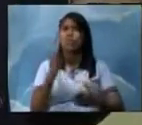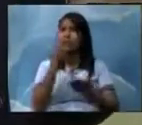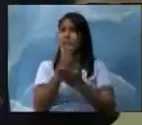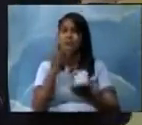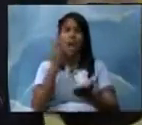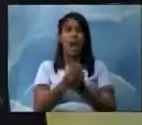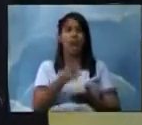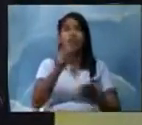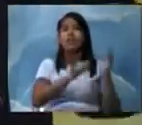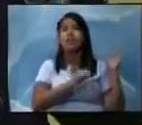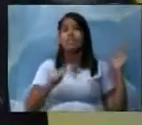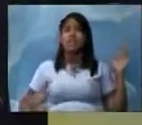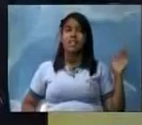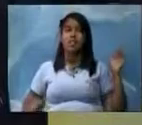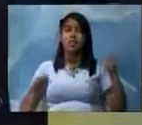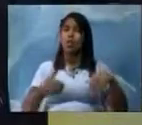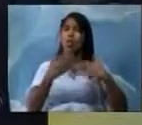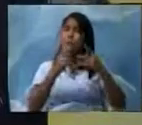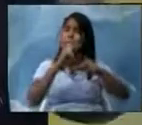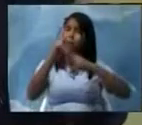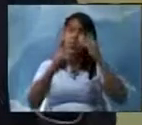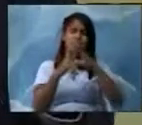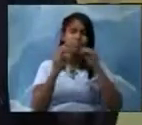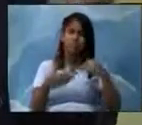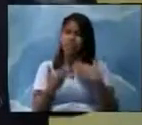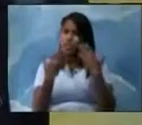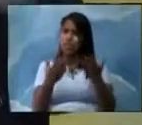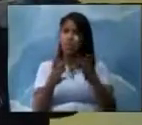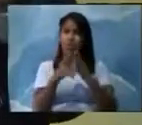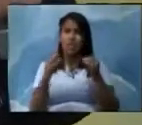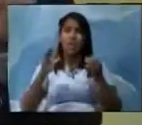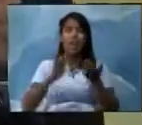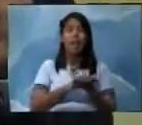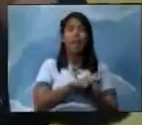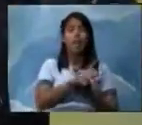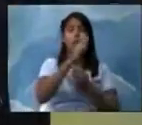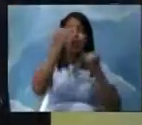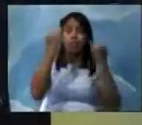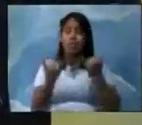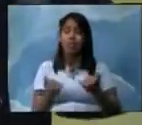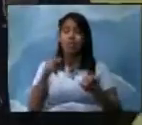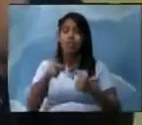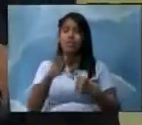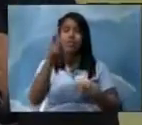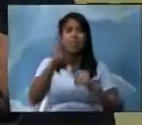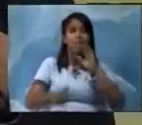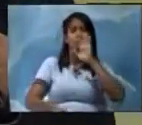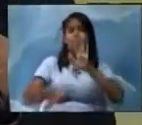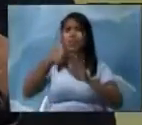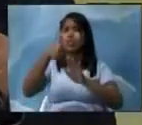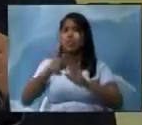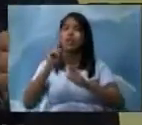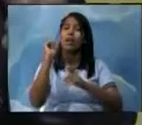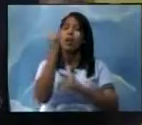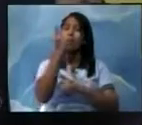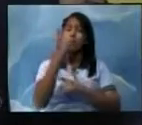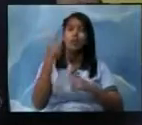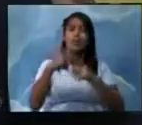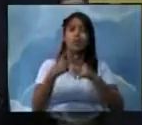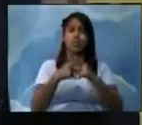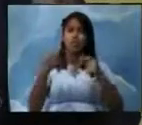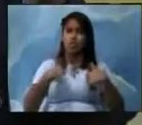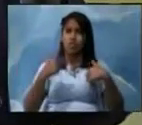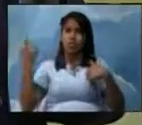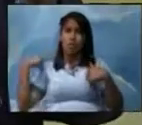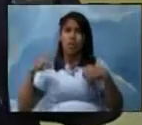que el señor lo va a proveer y que la gloria postrera esta casa será mayor que la primera y